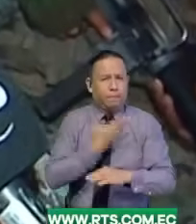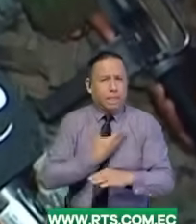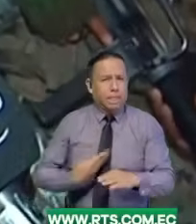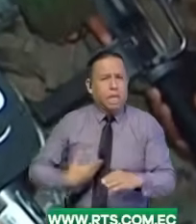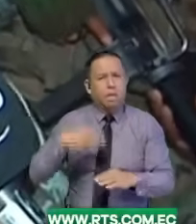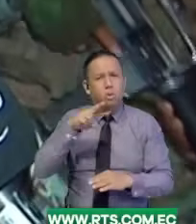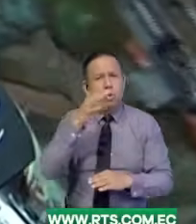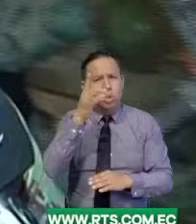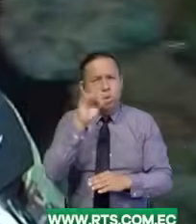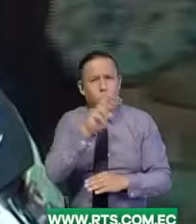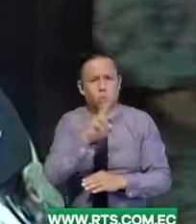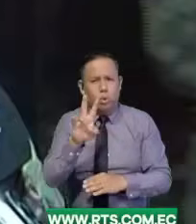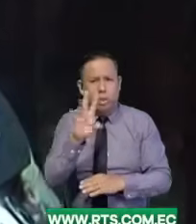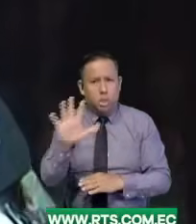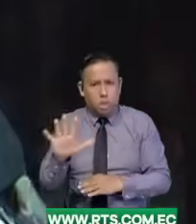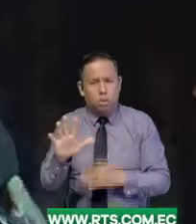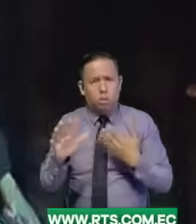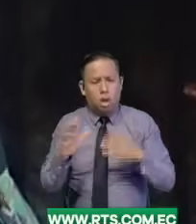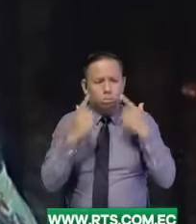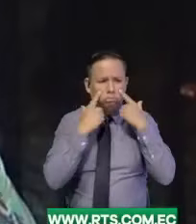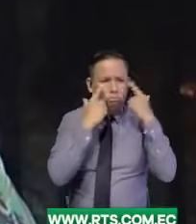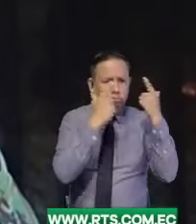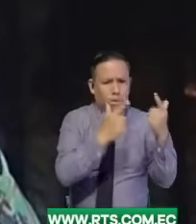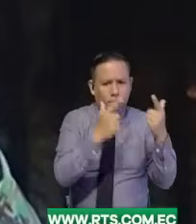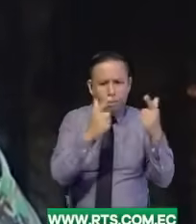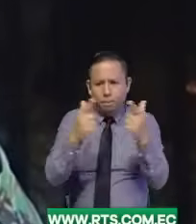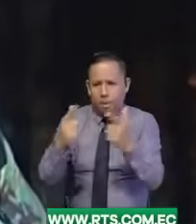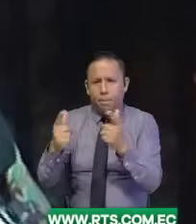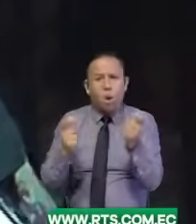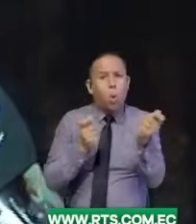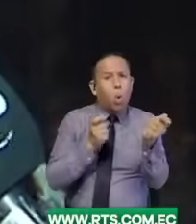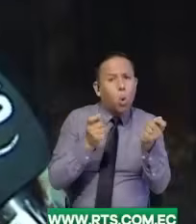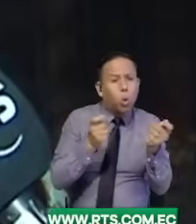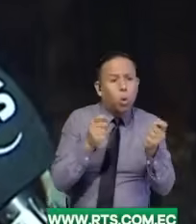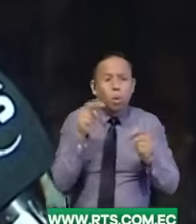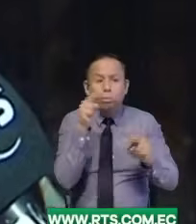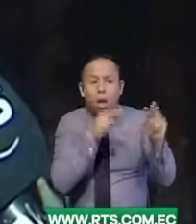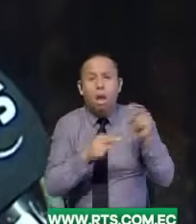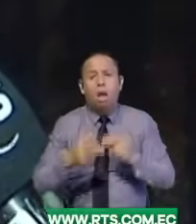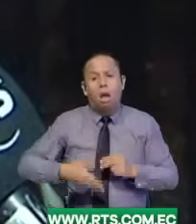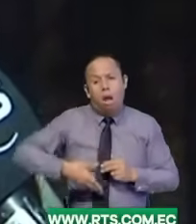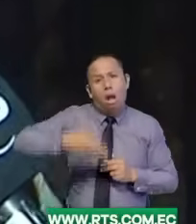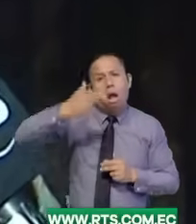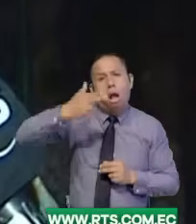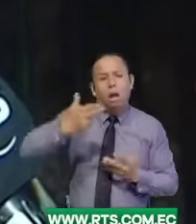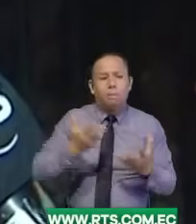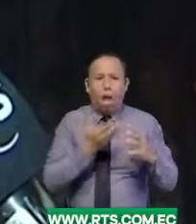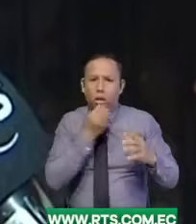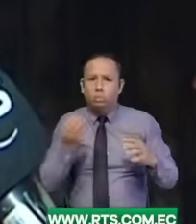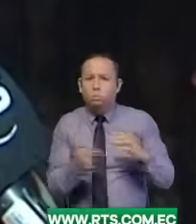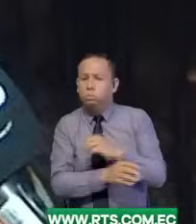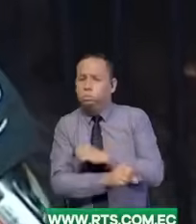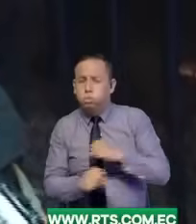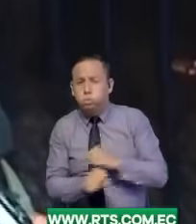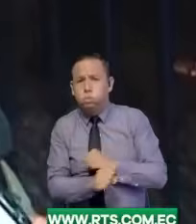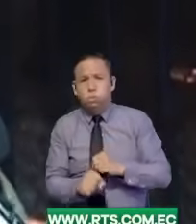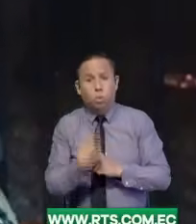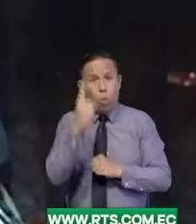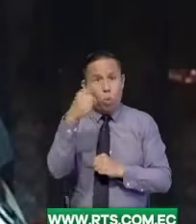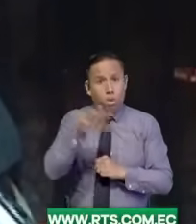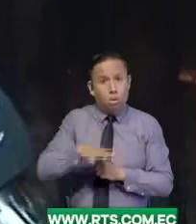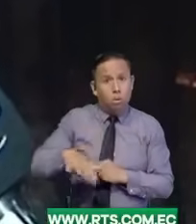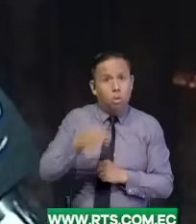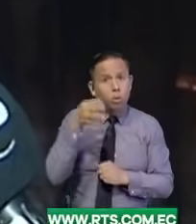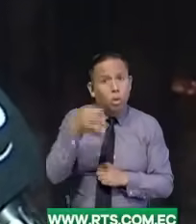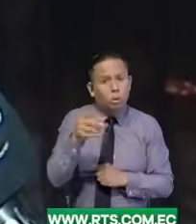275, realizando operaciones permanentes de control de armas, municiones y explosivos, no solo en la ciudad de aquí de Durán, sino